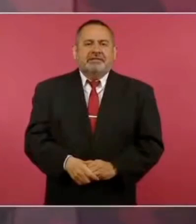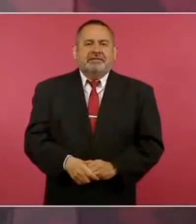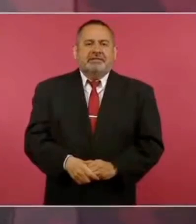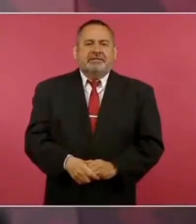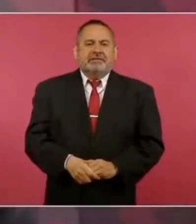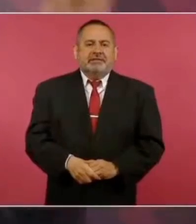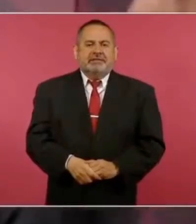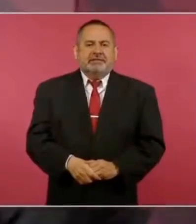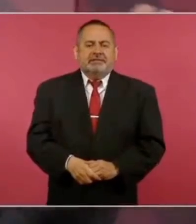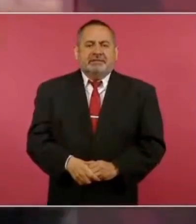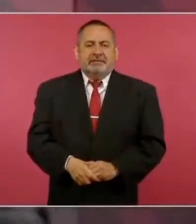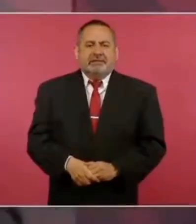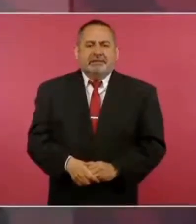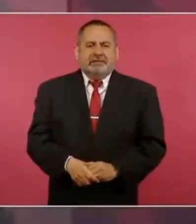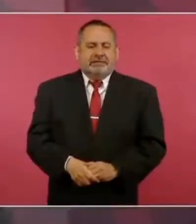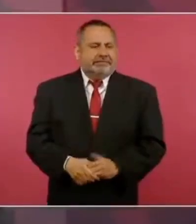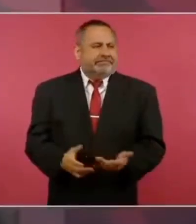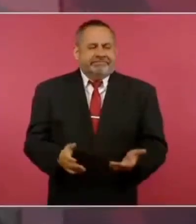¿cómo